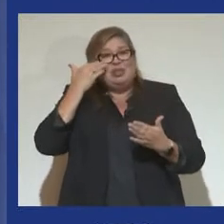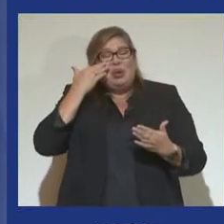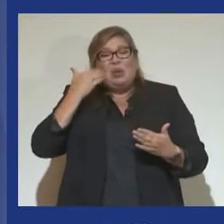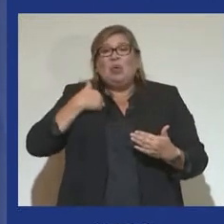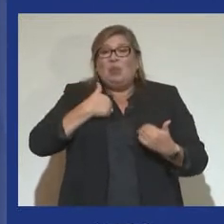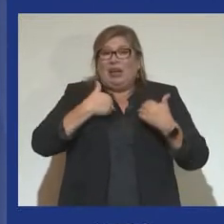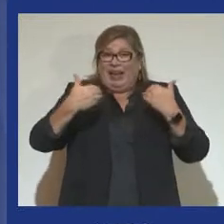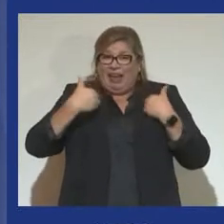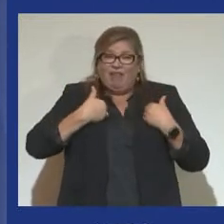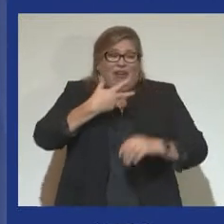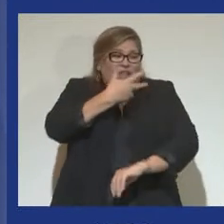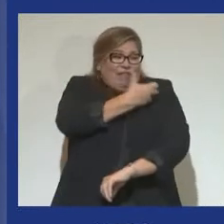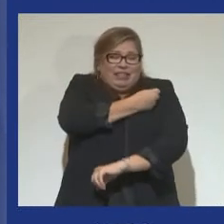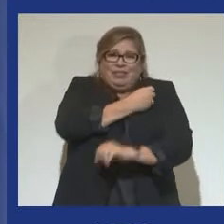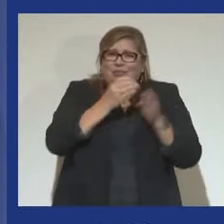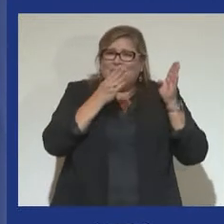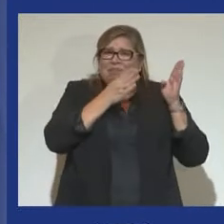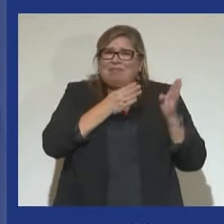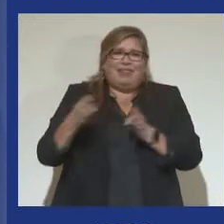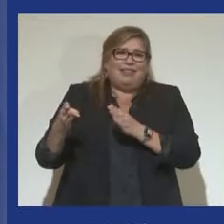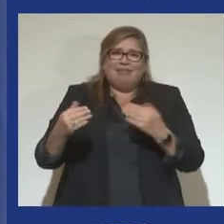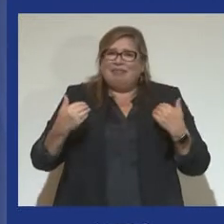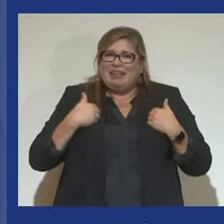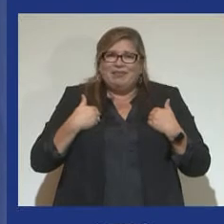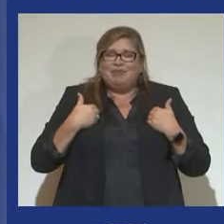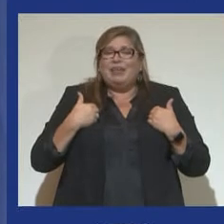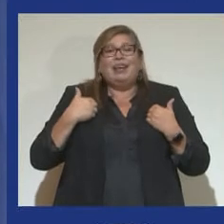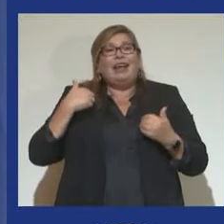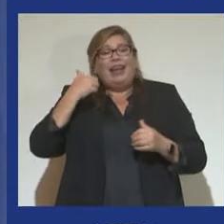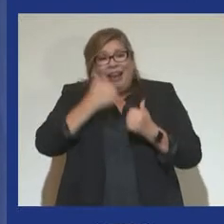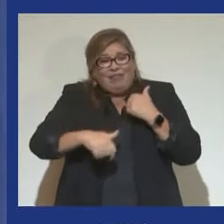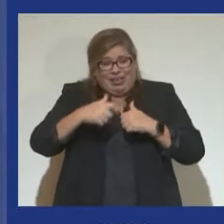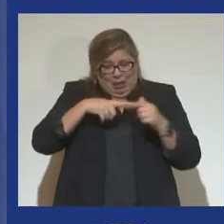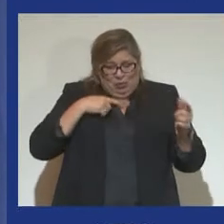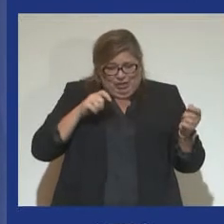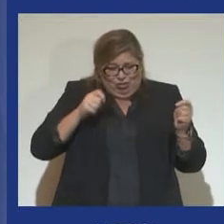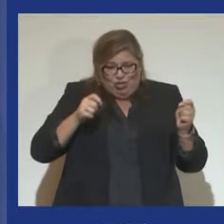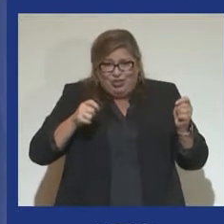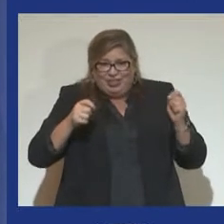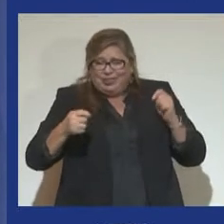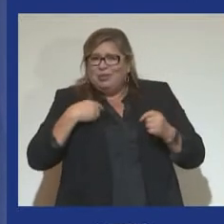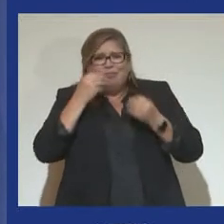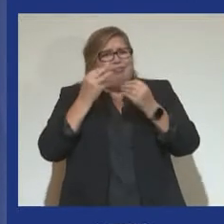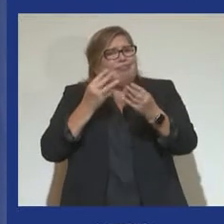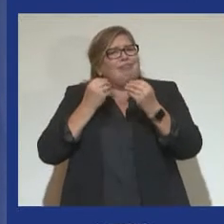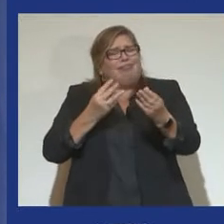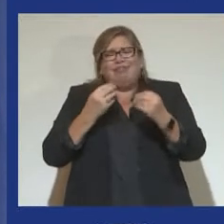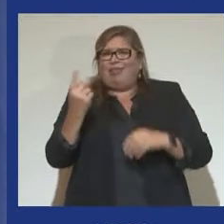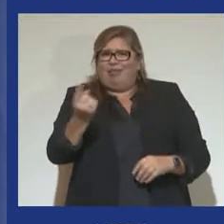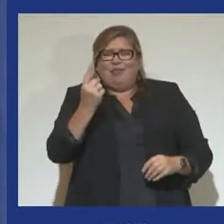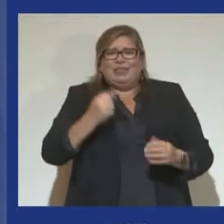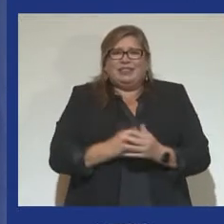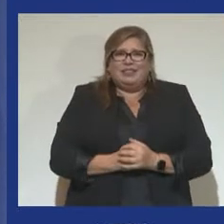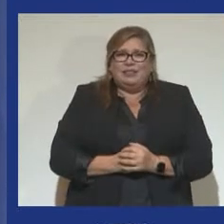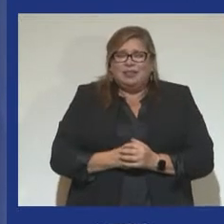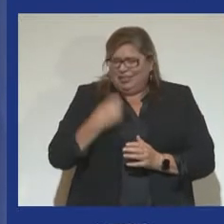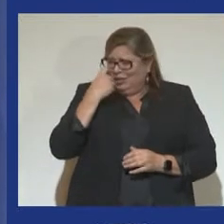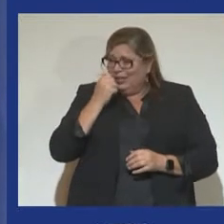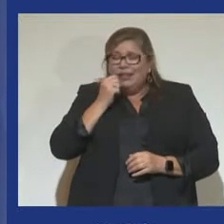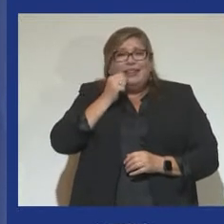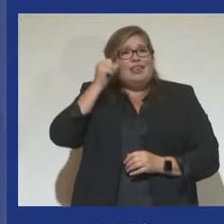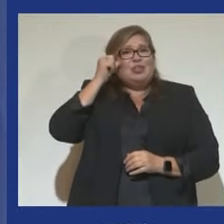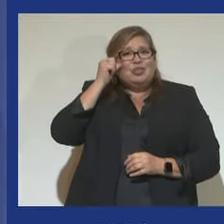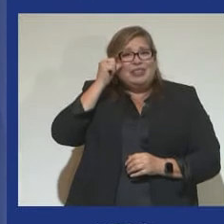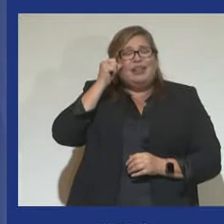preparado una un plan de vacunación y lo estamos implementando de manera consistente por